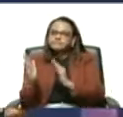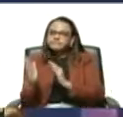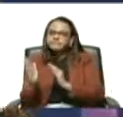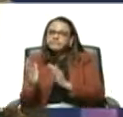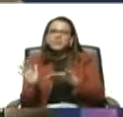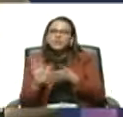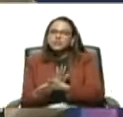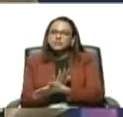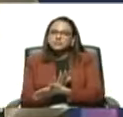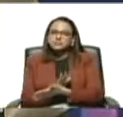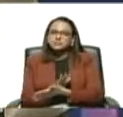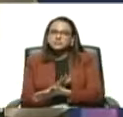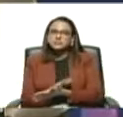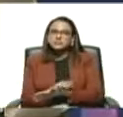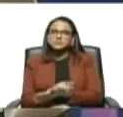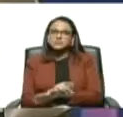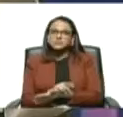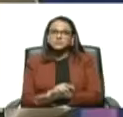para